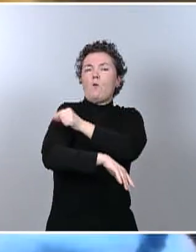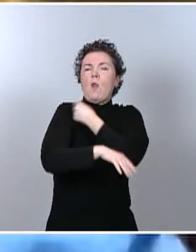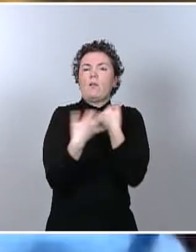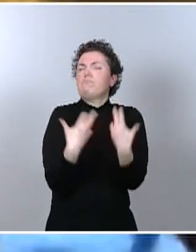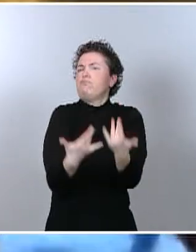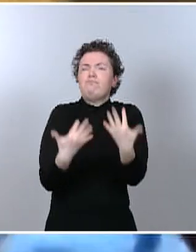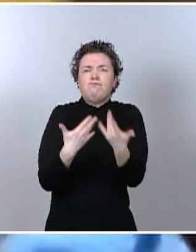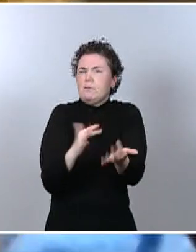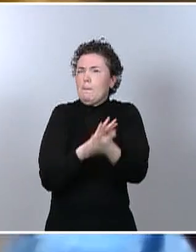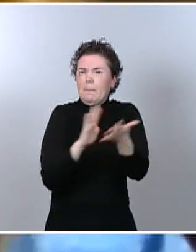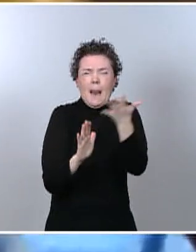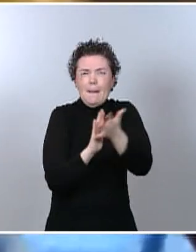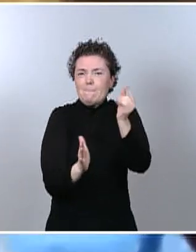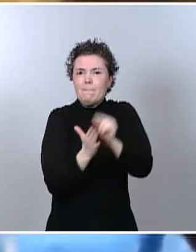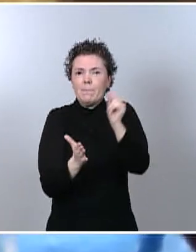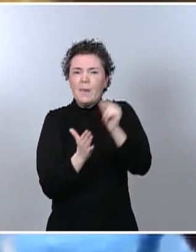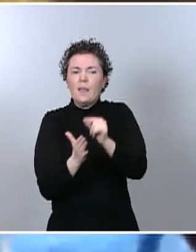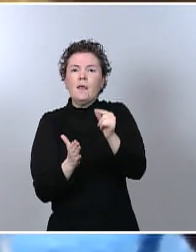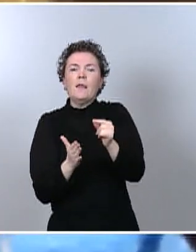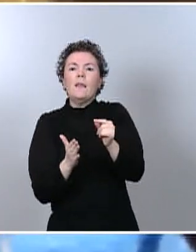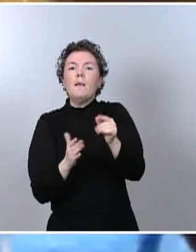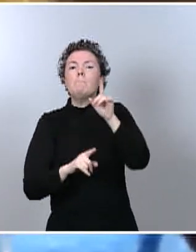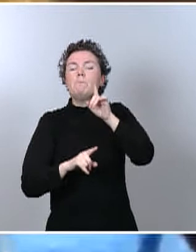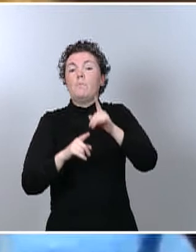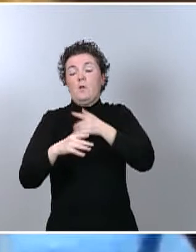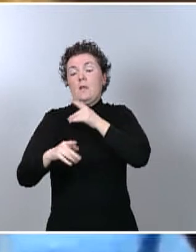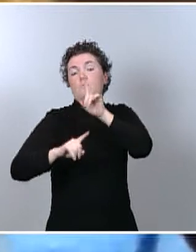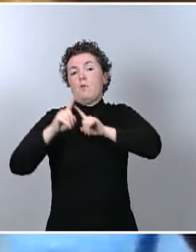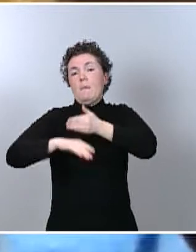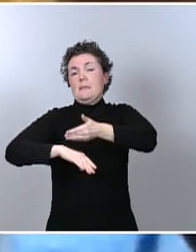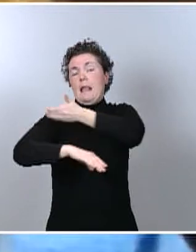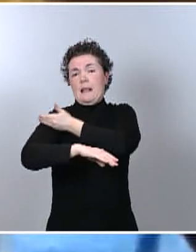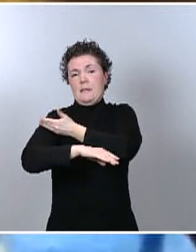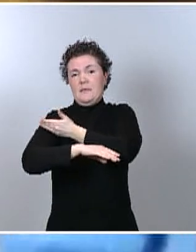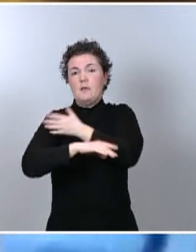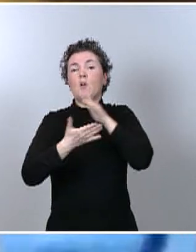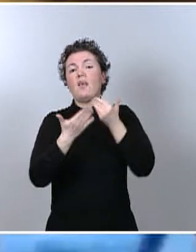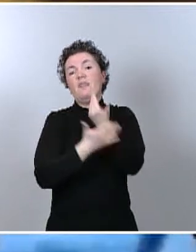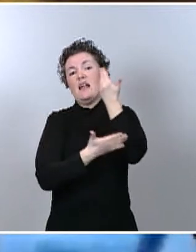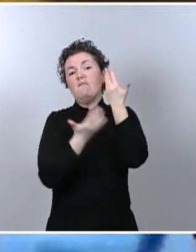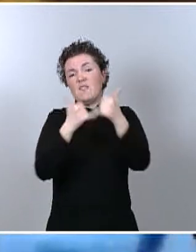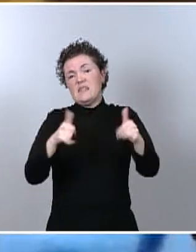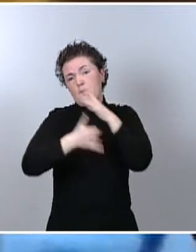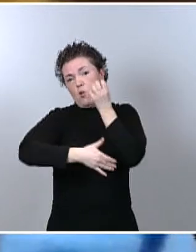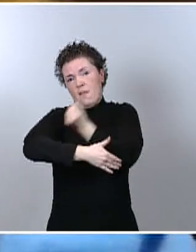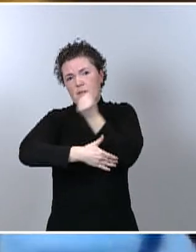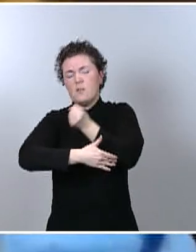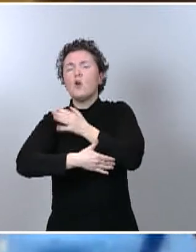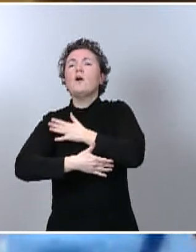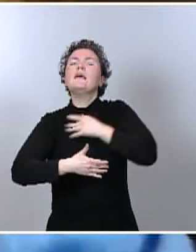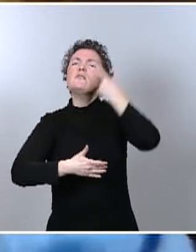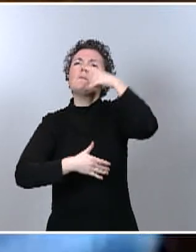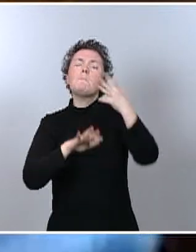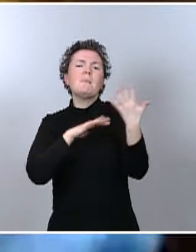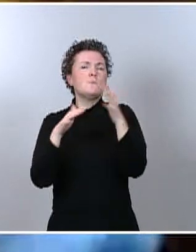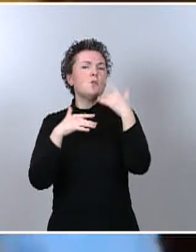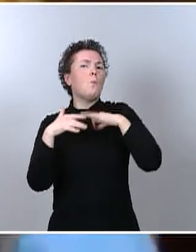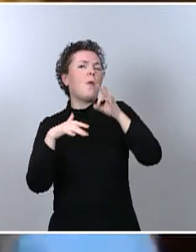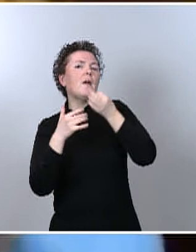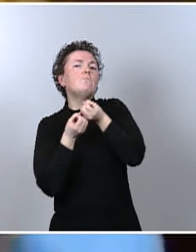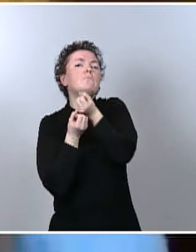Hola, buenas tardes. ¿Se me escucha? Sí, adelante. Le quería preguntar al ministro Illa si nos podía, porque ha hablado de una velocidad de crucero en la